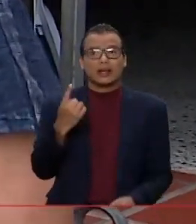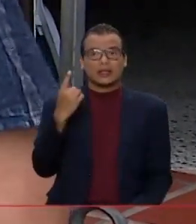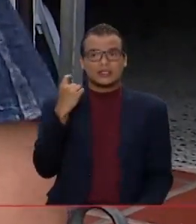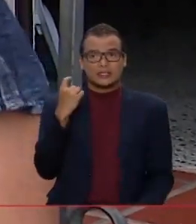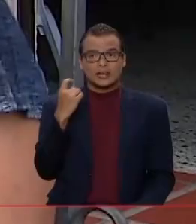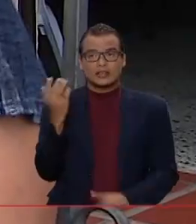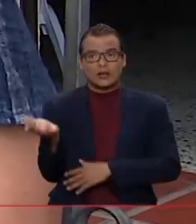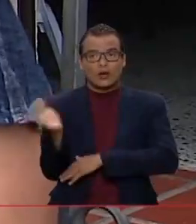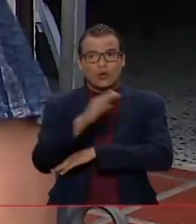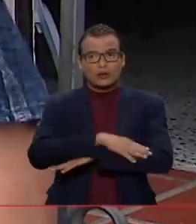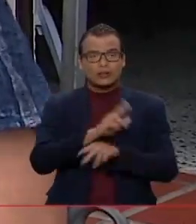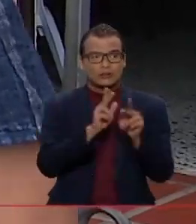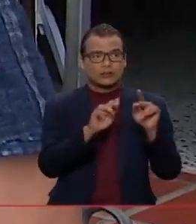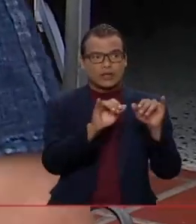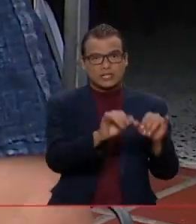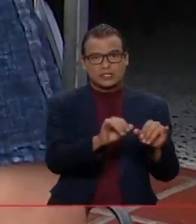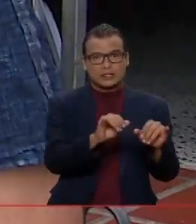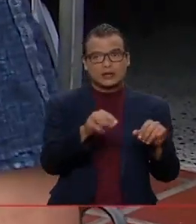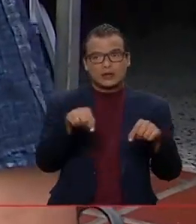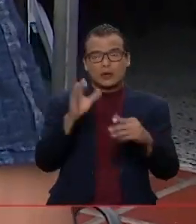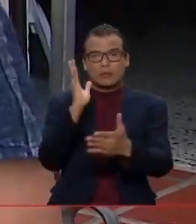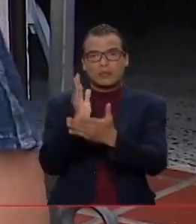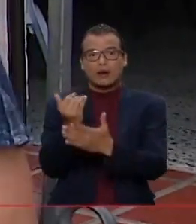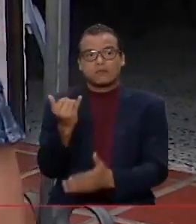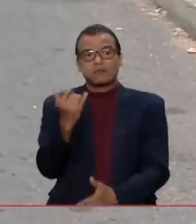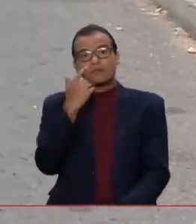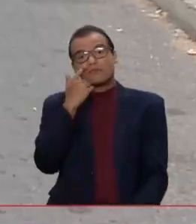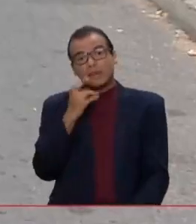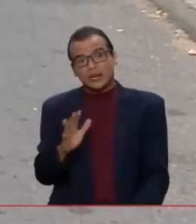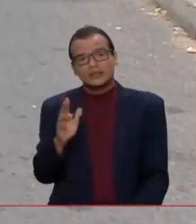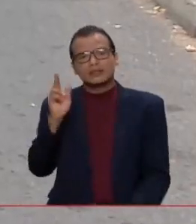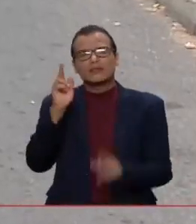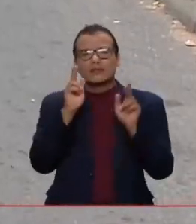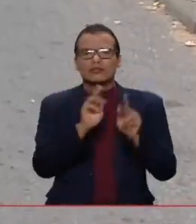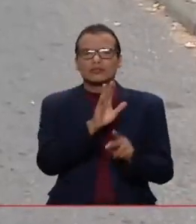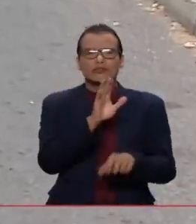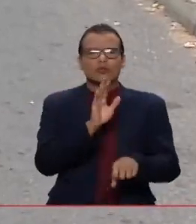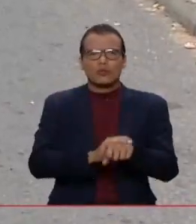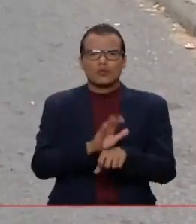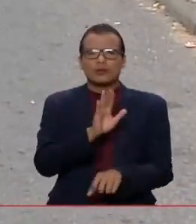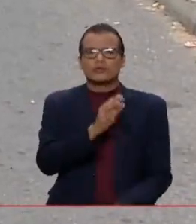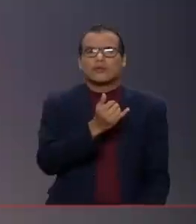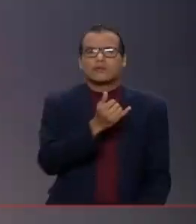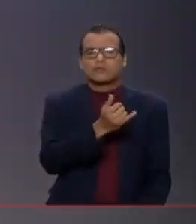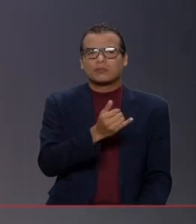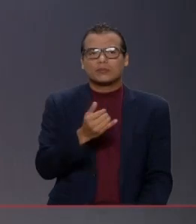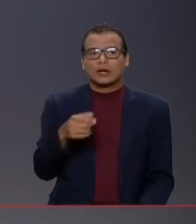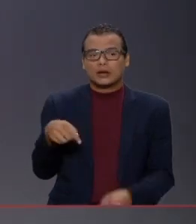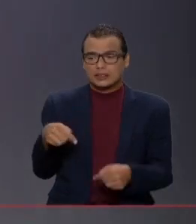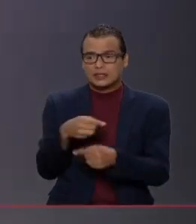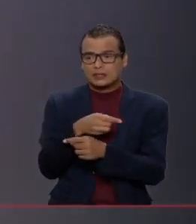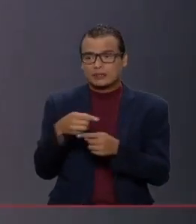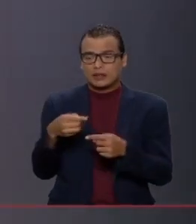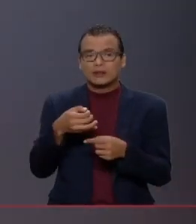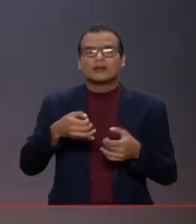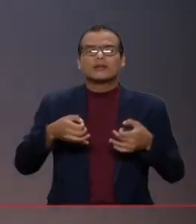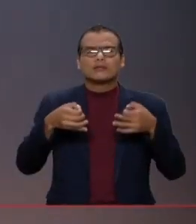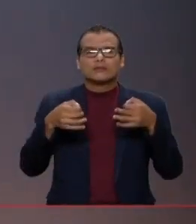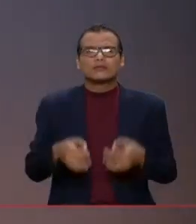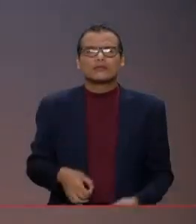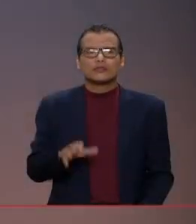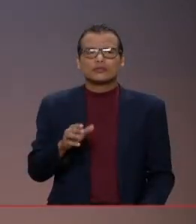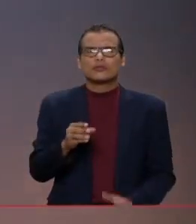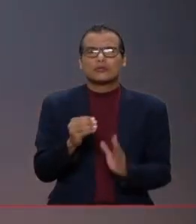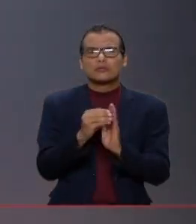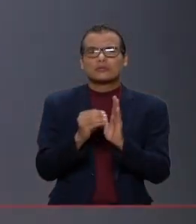balacera. Dicen, parece ser, ha sido uno de los pelados que había. Durante la última semana, aseguran los habitantes de la zona que se han presentado